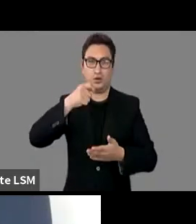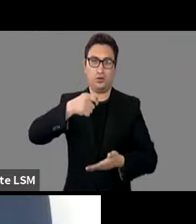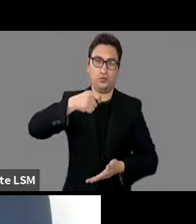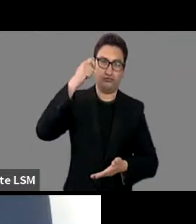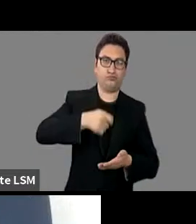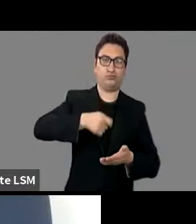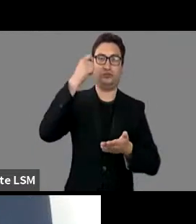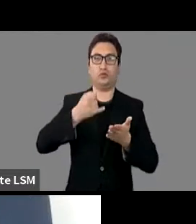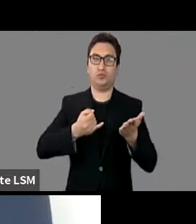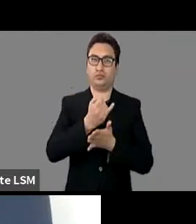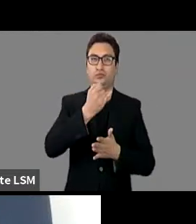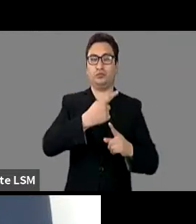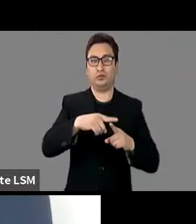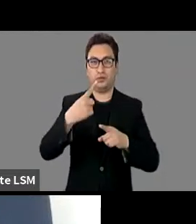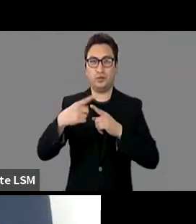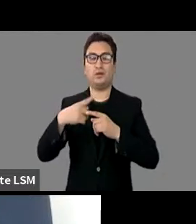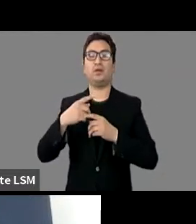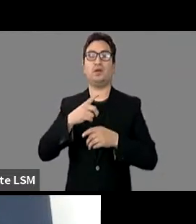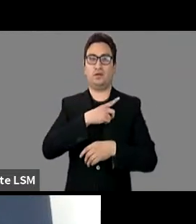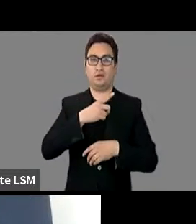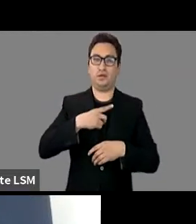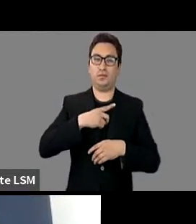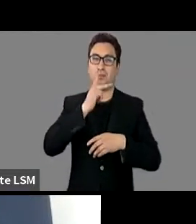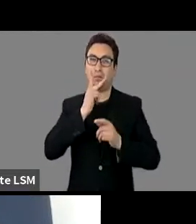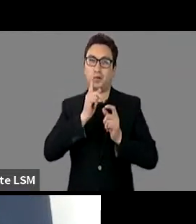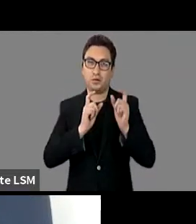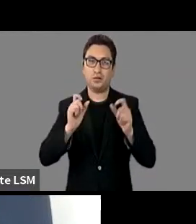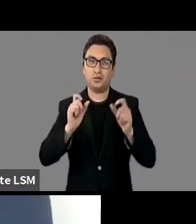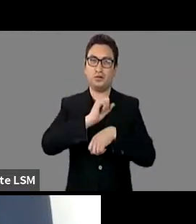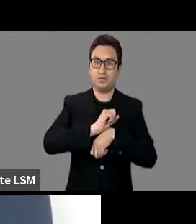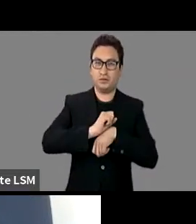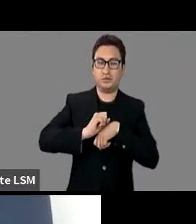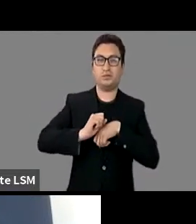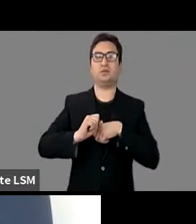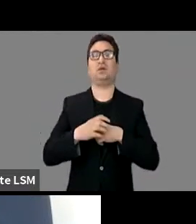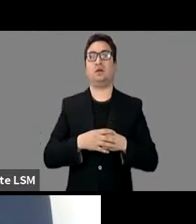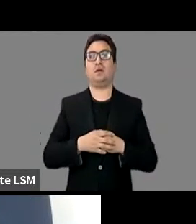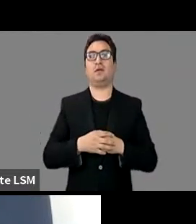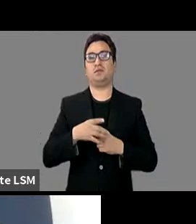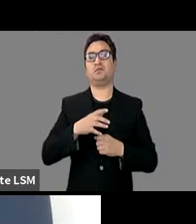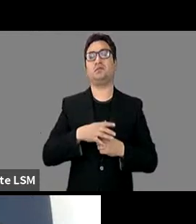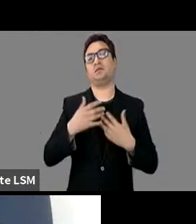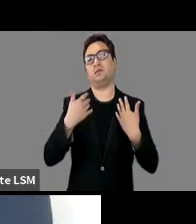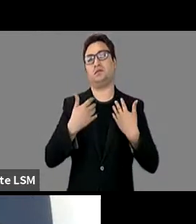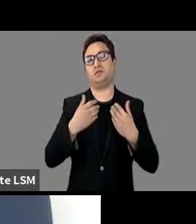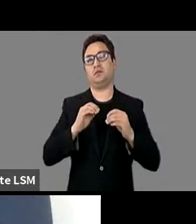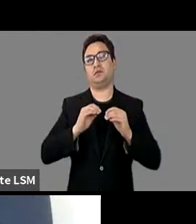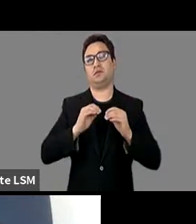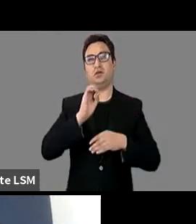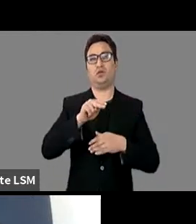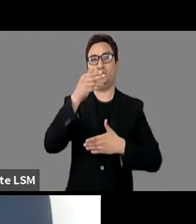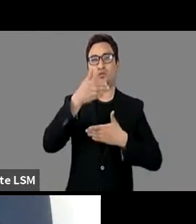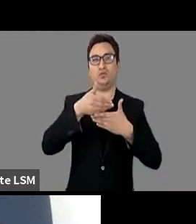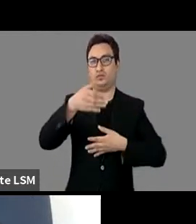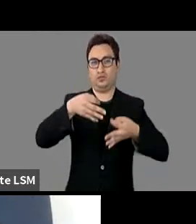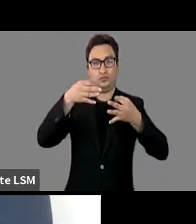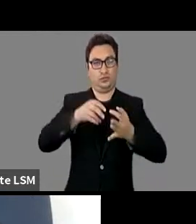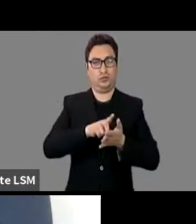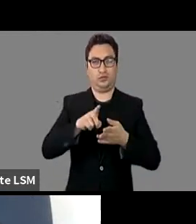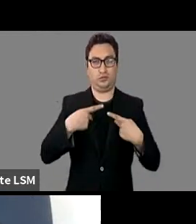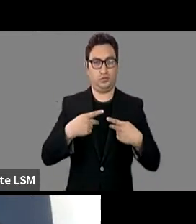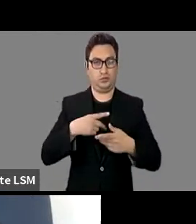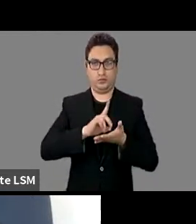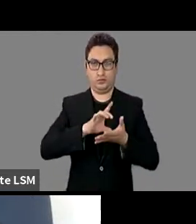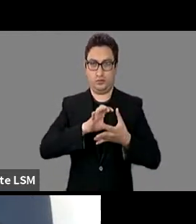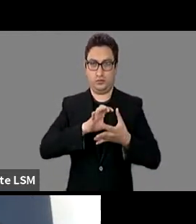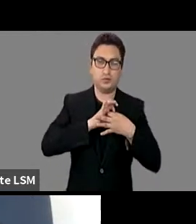sencillo, sin tecnicismos, y bueno, la aplicación de la convención, no solo en la redacción, sino lo que implica el asunto